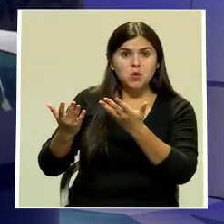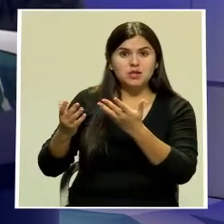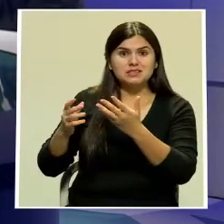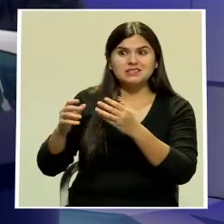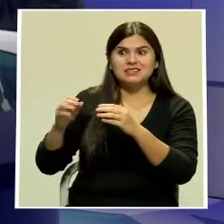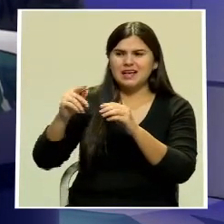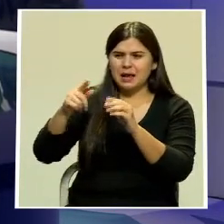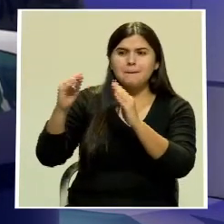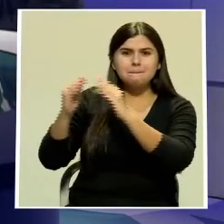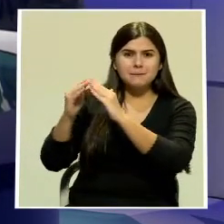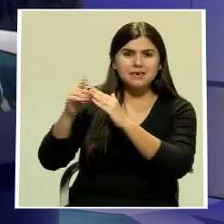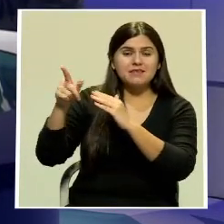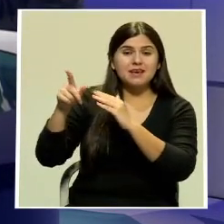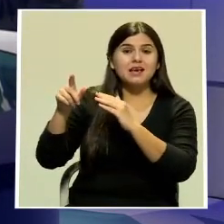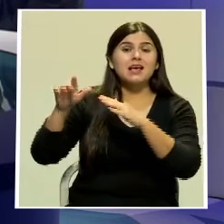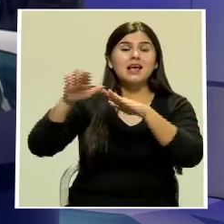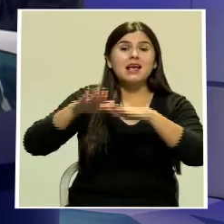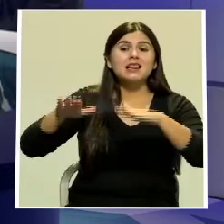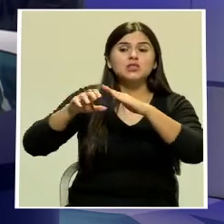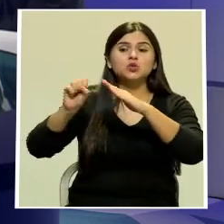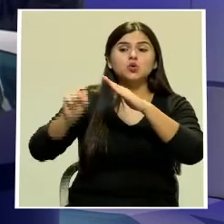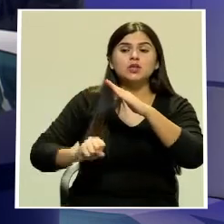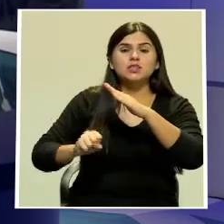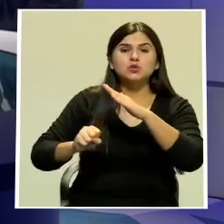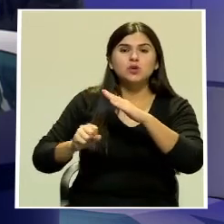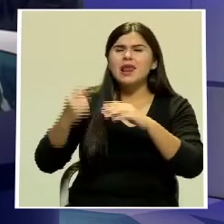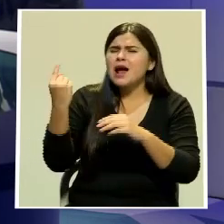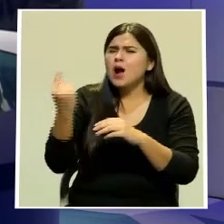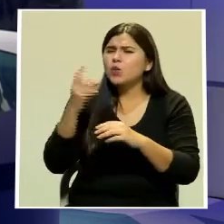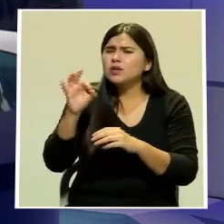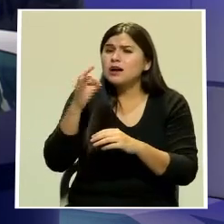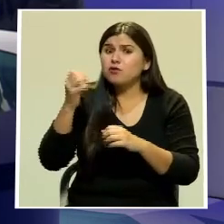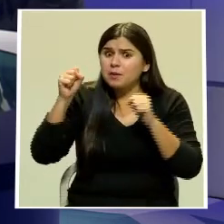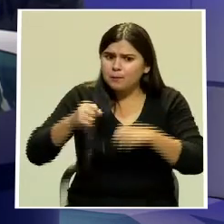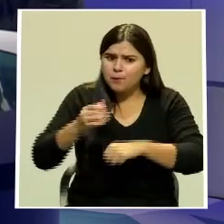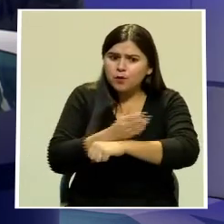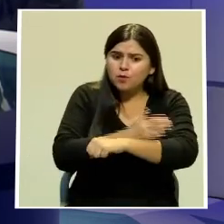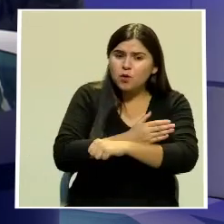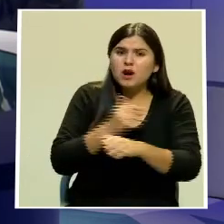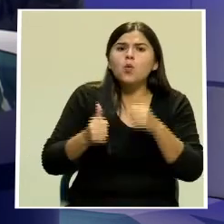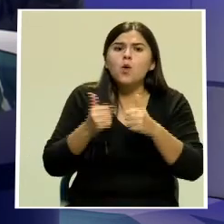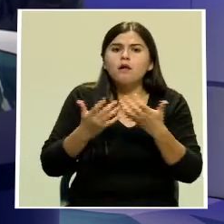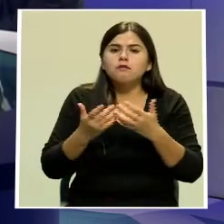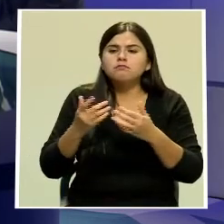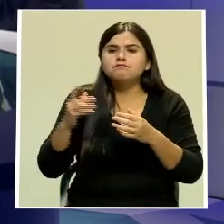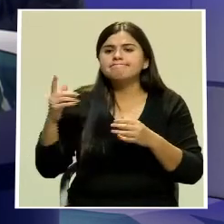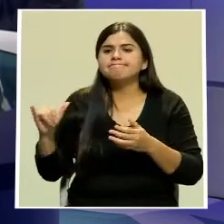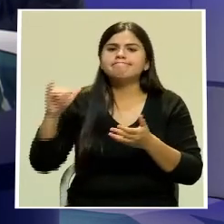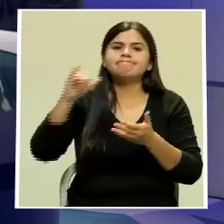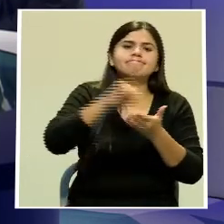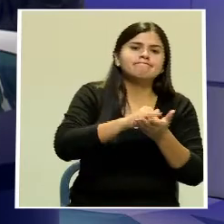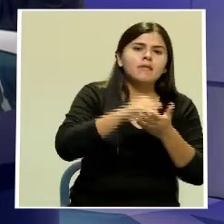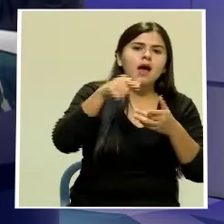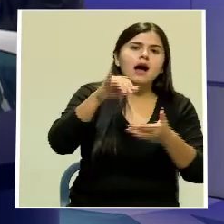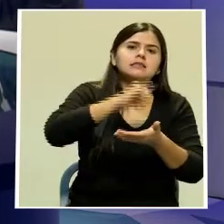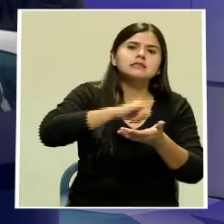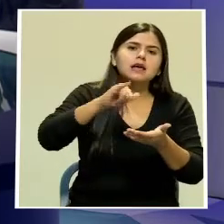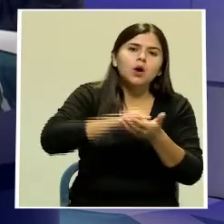que tienen de progresar es venirse a San José. ¿Qué hacemos para que eso no ocurra, para que la gente se pueda quedar